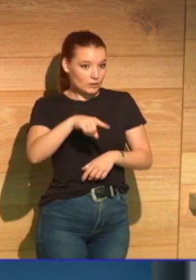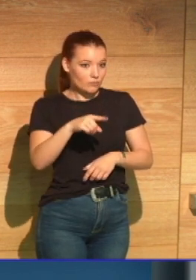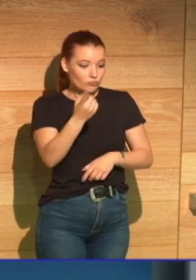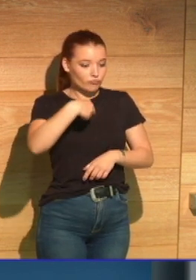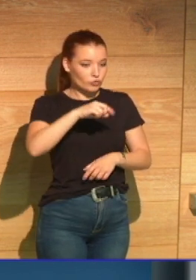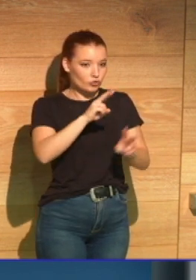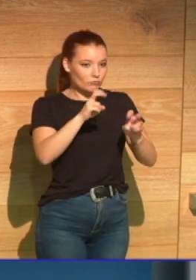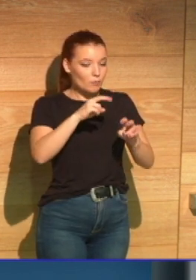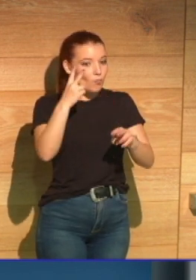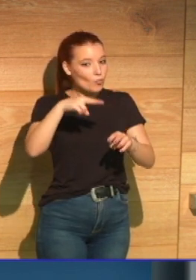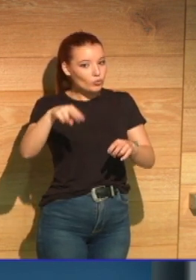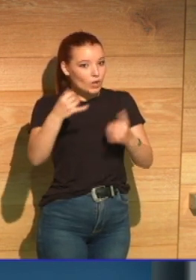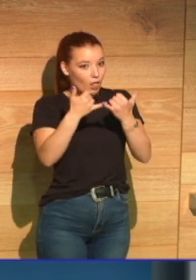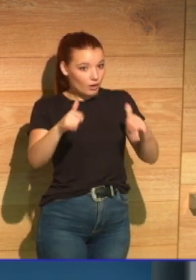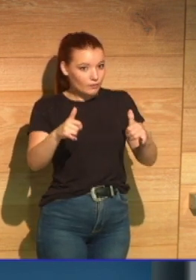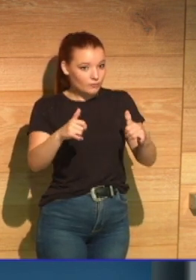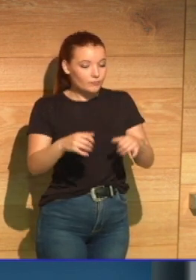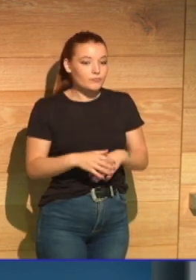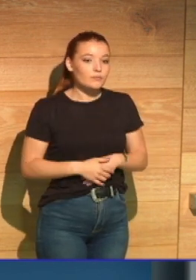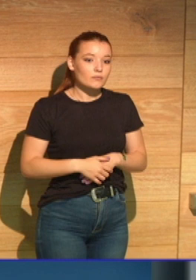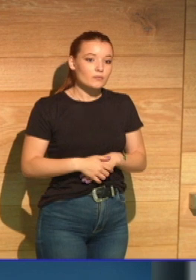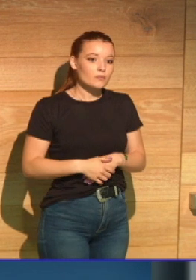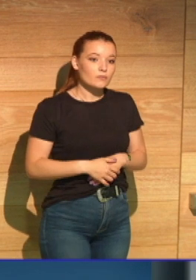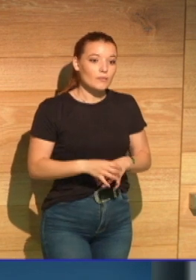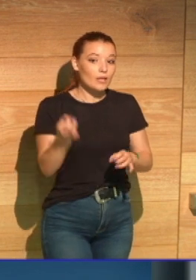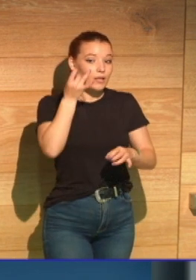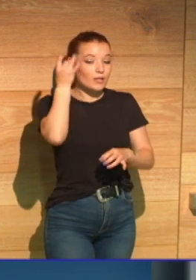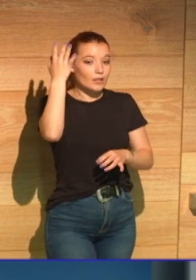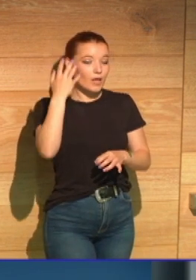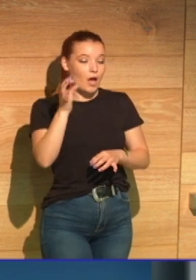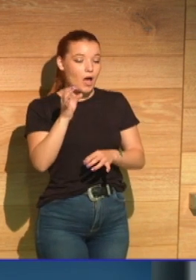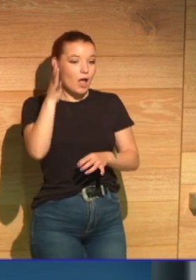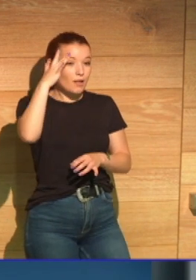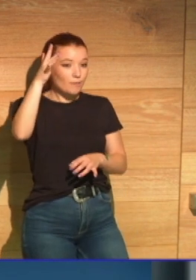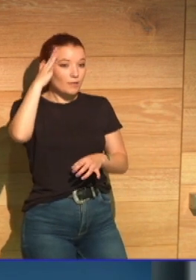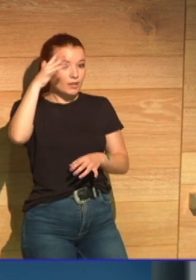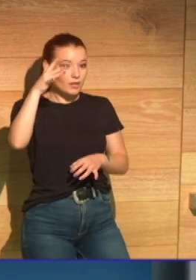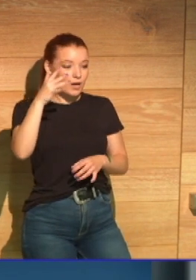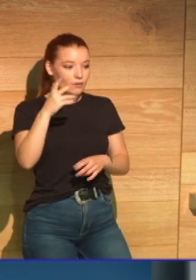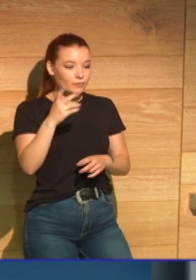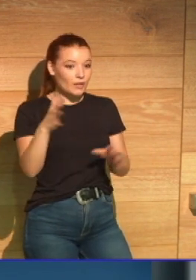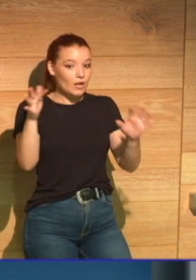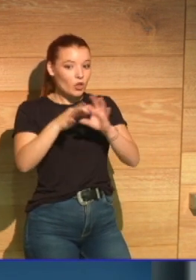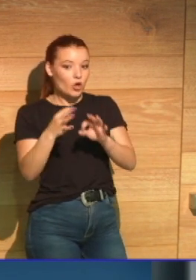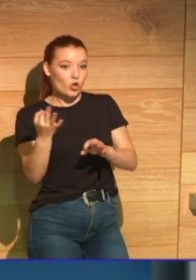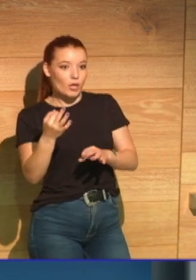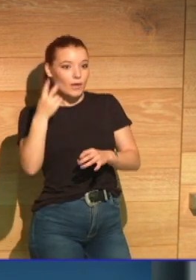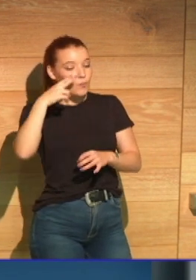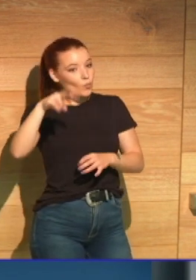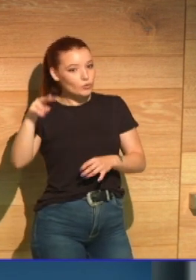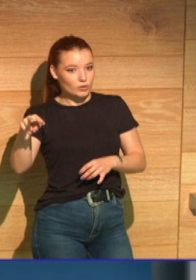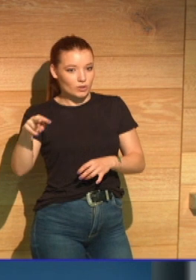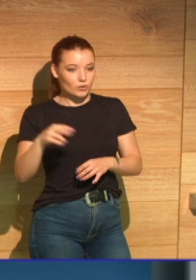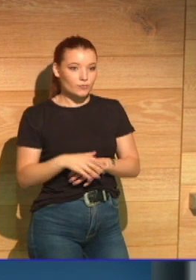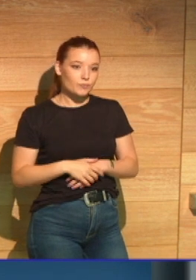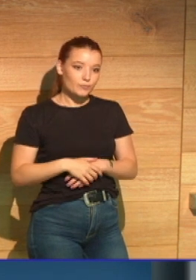y reimaginar. Y la idea de esto de recuperar y reimaginar está relacionada con el museo hoy. Ha habido una serie